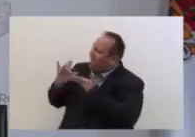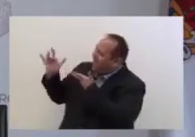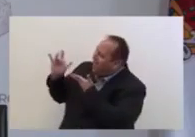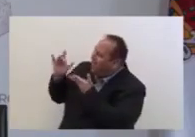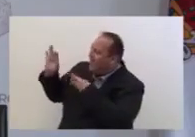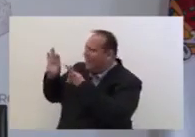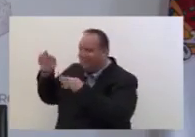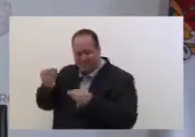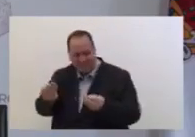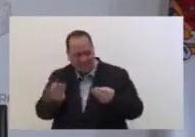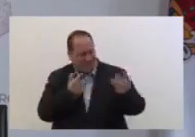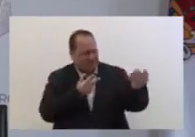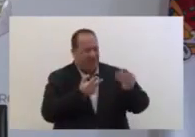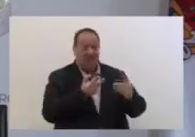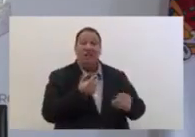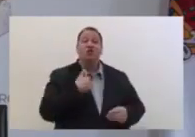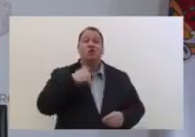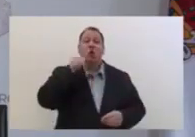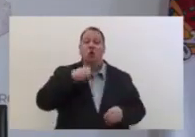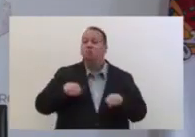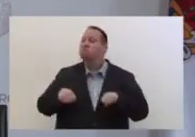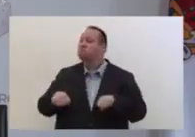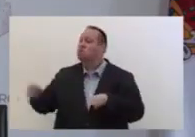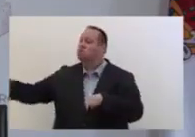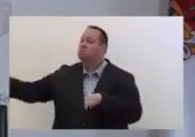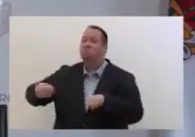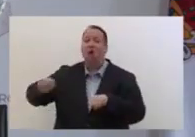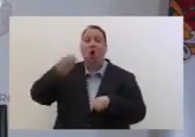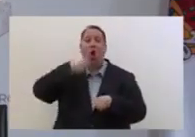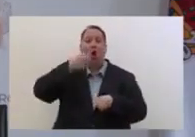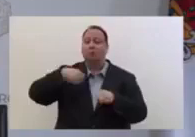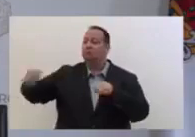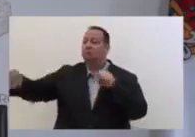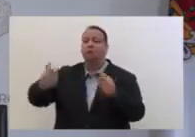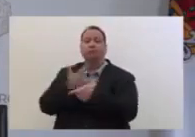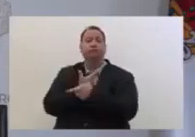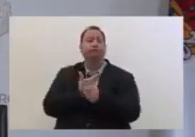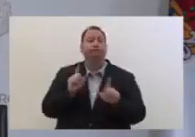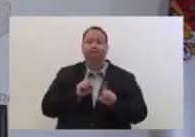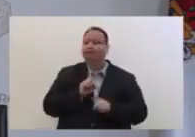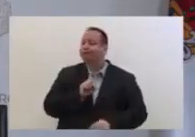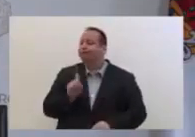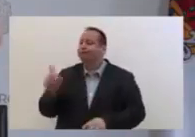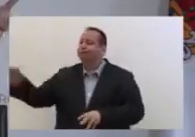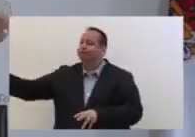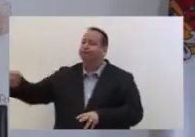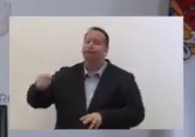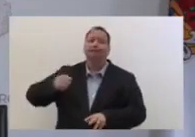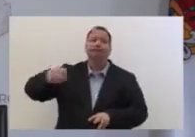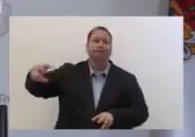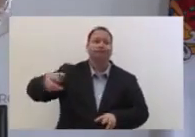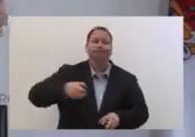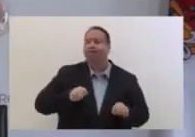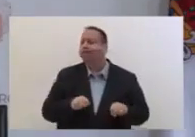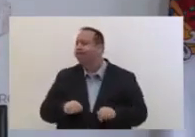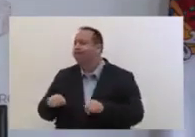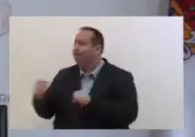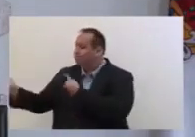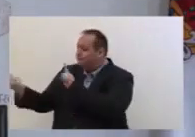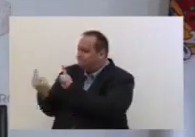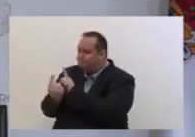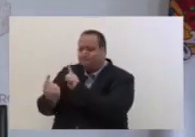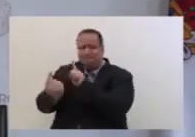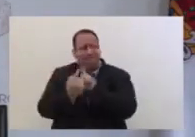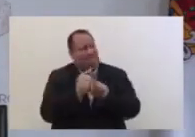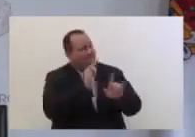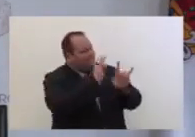Yo sí puedo ir a hacer el supermercado y con toda libertad hacerlo y caminar por los pasillos, encontrarme con